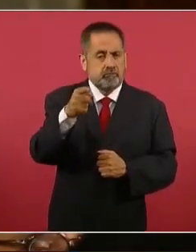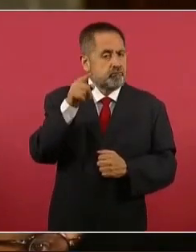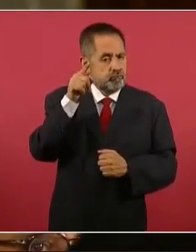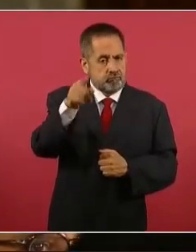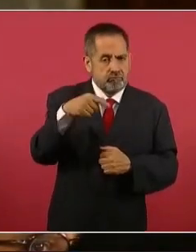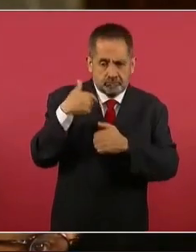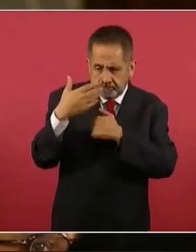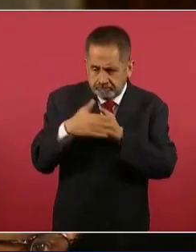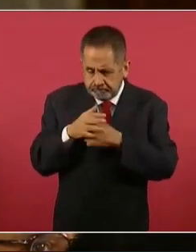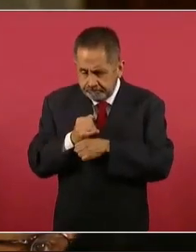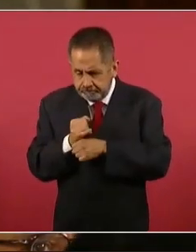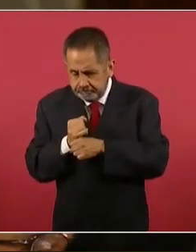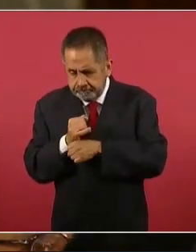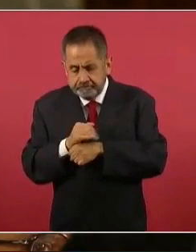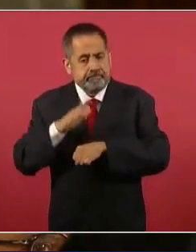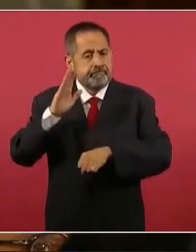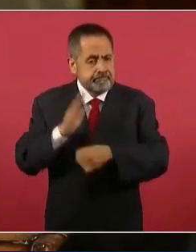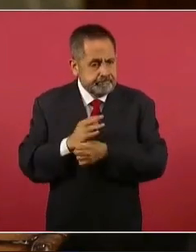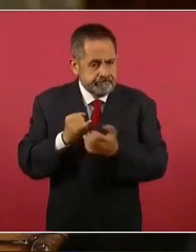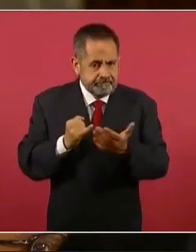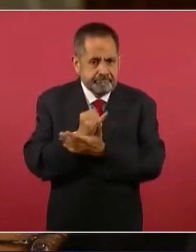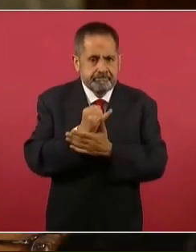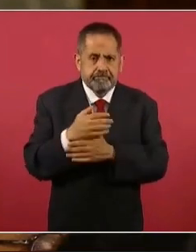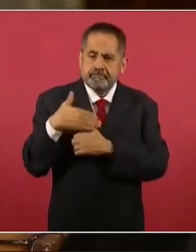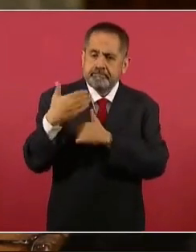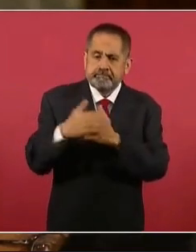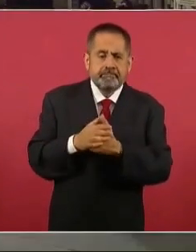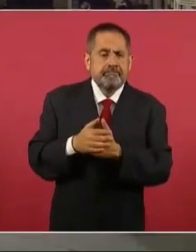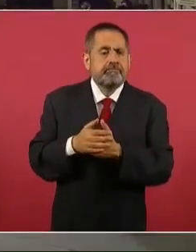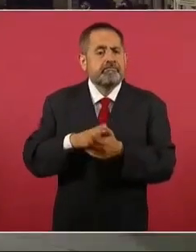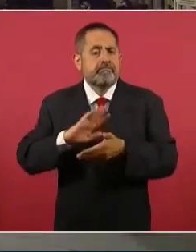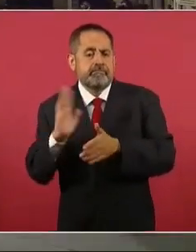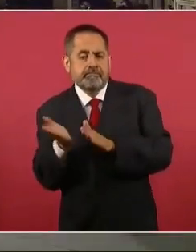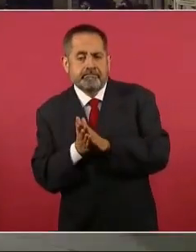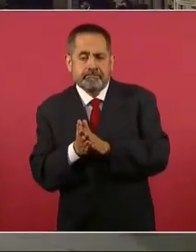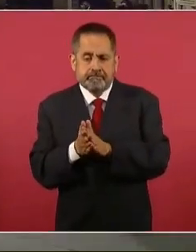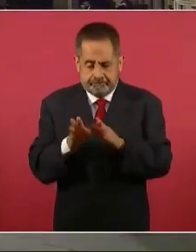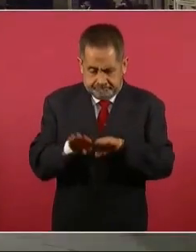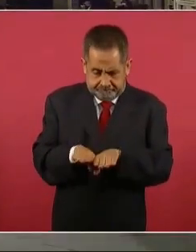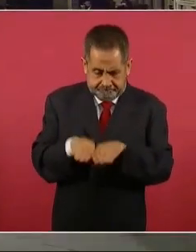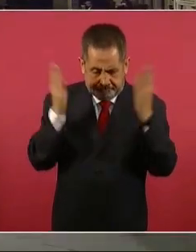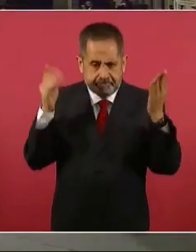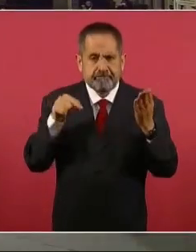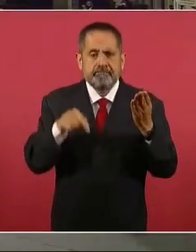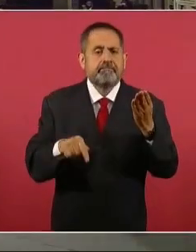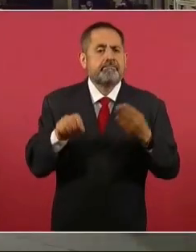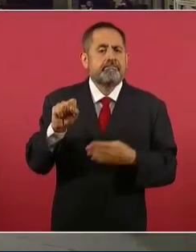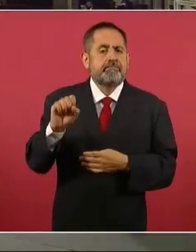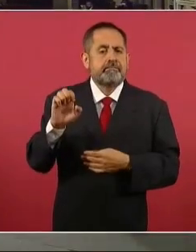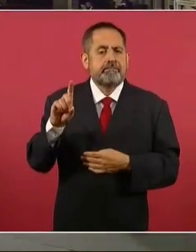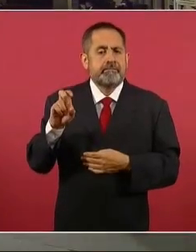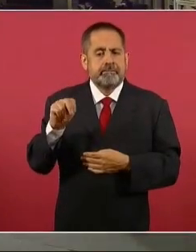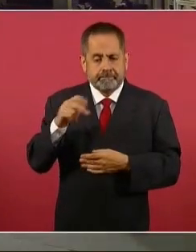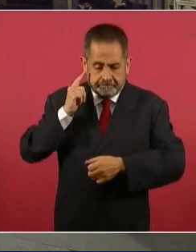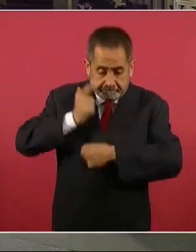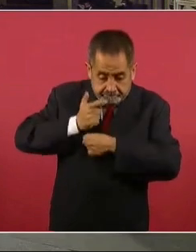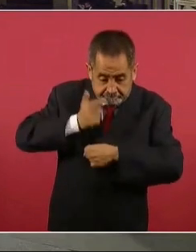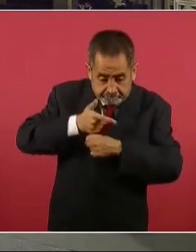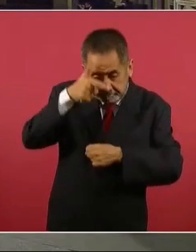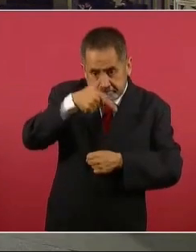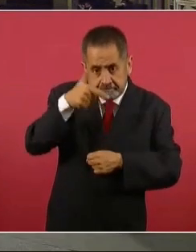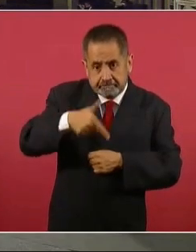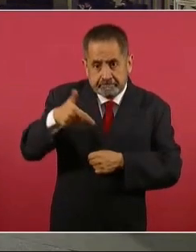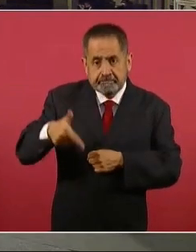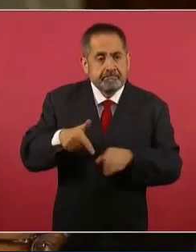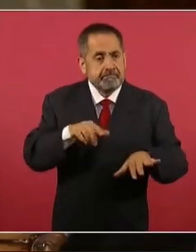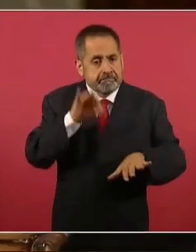podría ampliar esta determinación suya para que se abran los archivos de la Sedena y las instalaciones militares, también